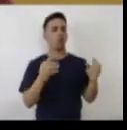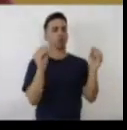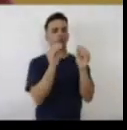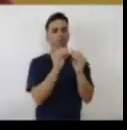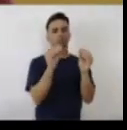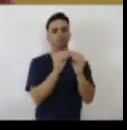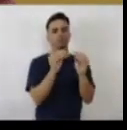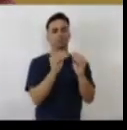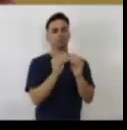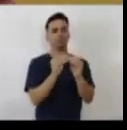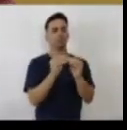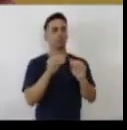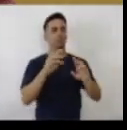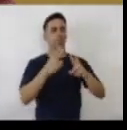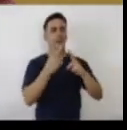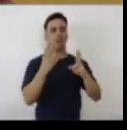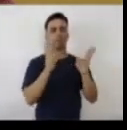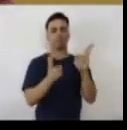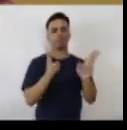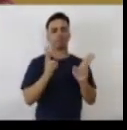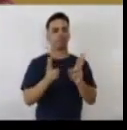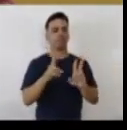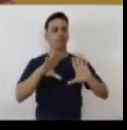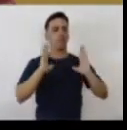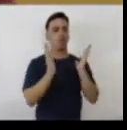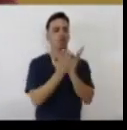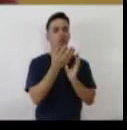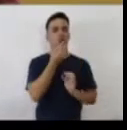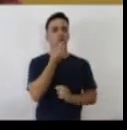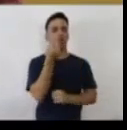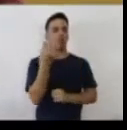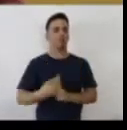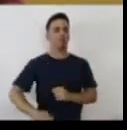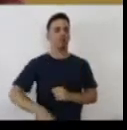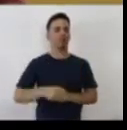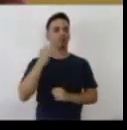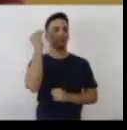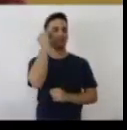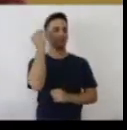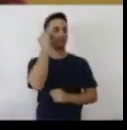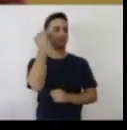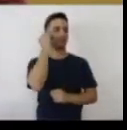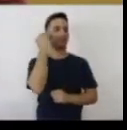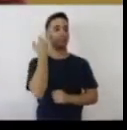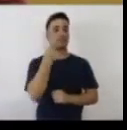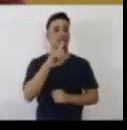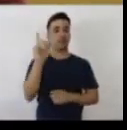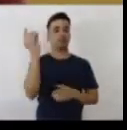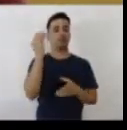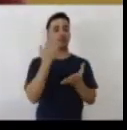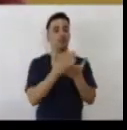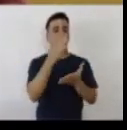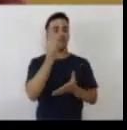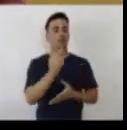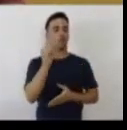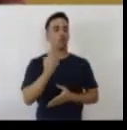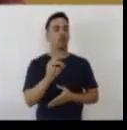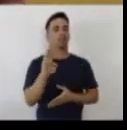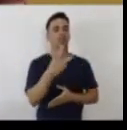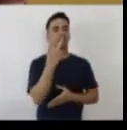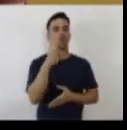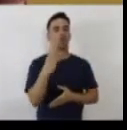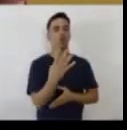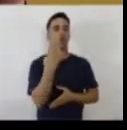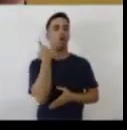vamos a continuar orientando va a ser de provecho para todos, incluso para los estudiantes de